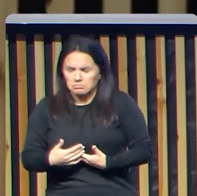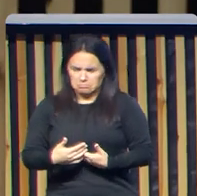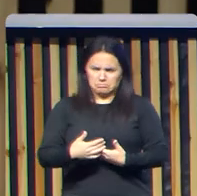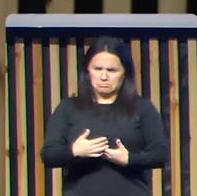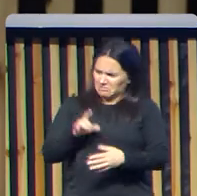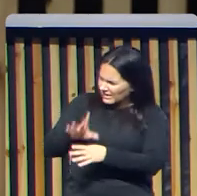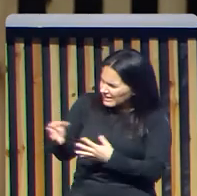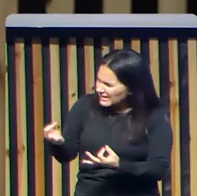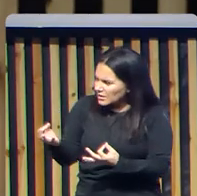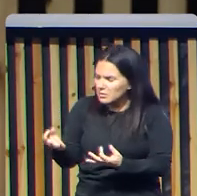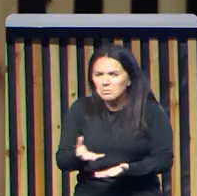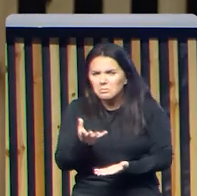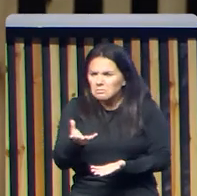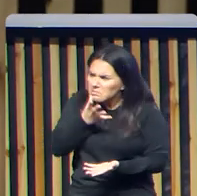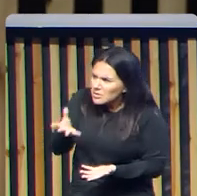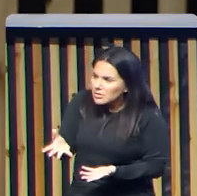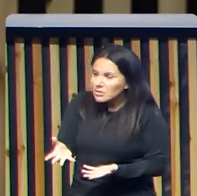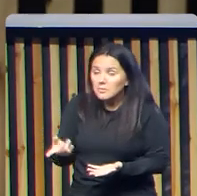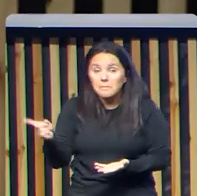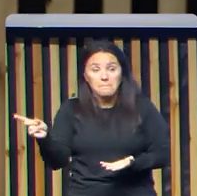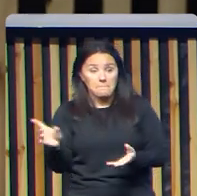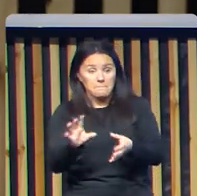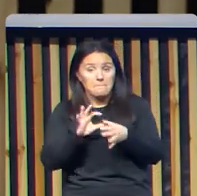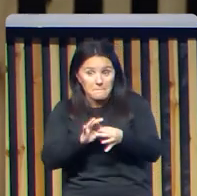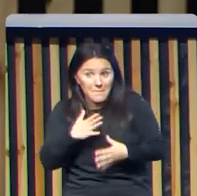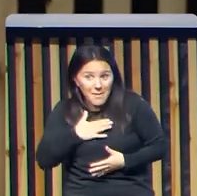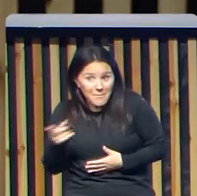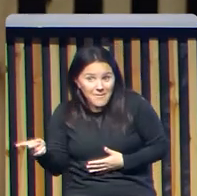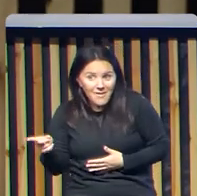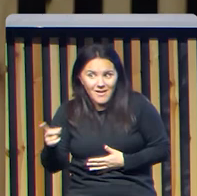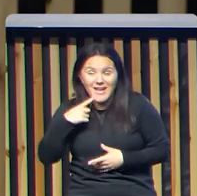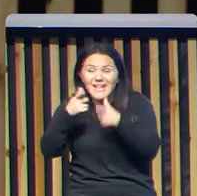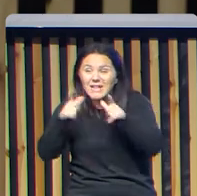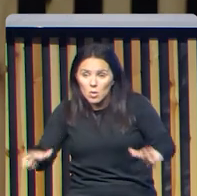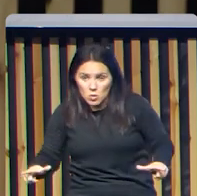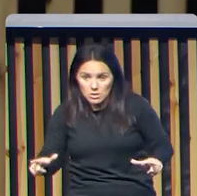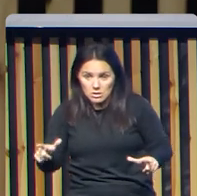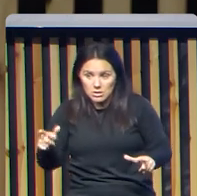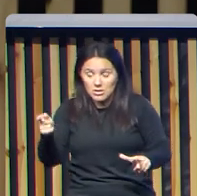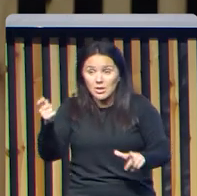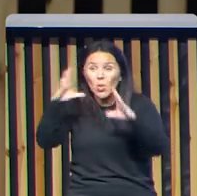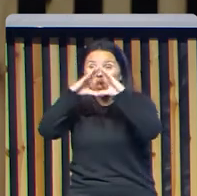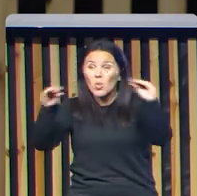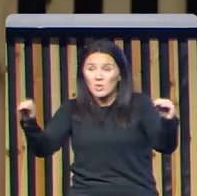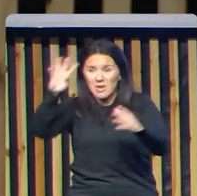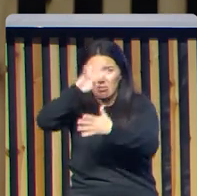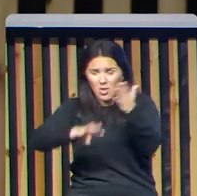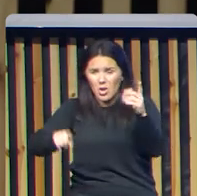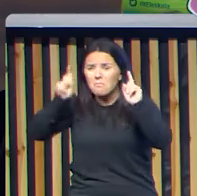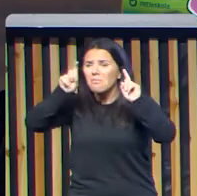Por qué mi amiga colega lingüista profesora de la Universidad de